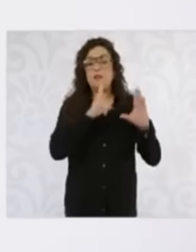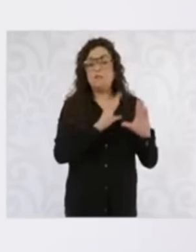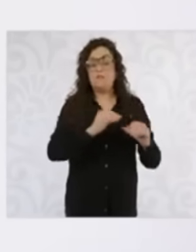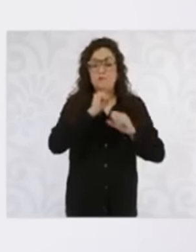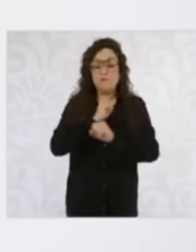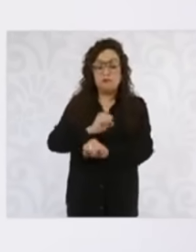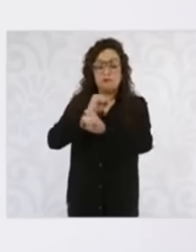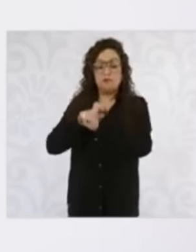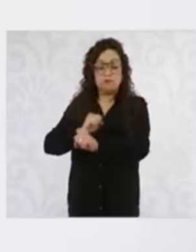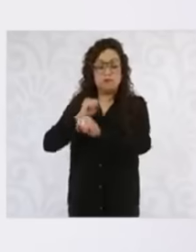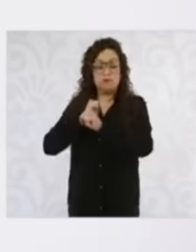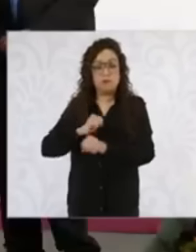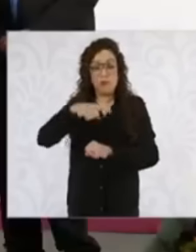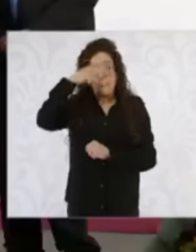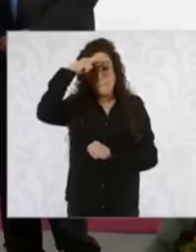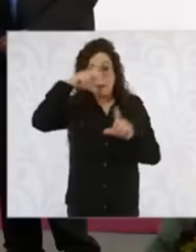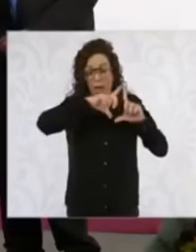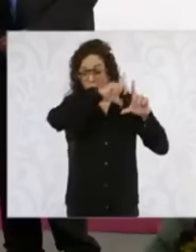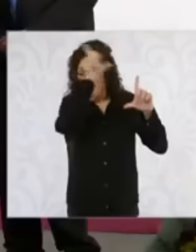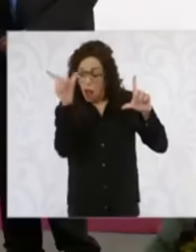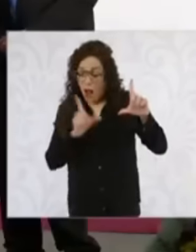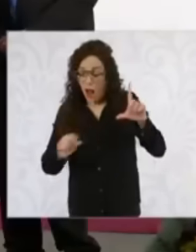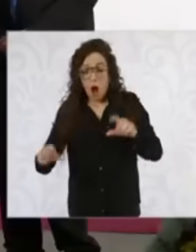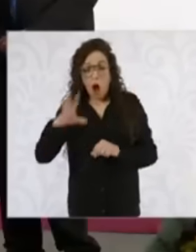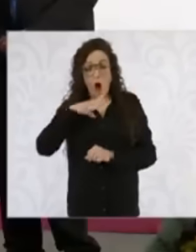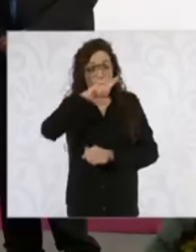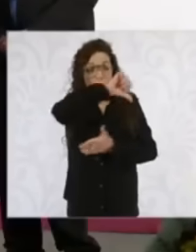pequeña disminución que tiene que ver con esto,